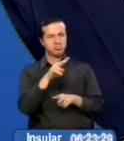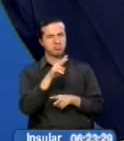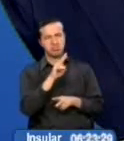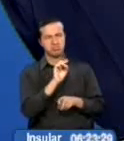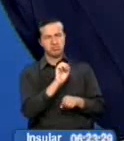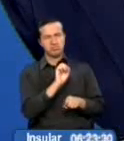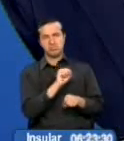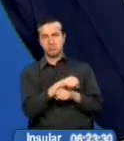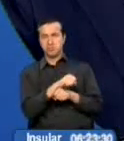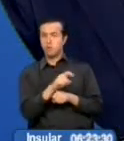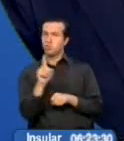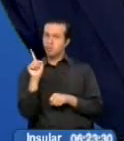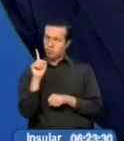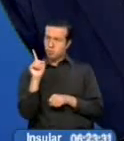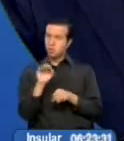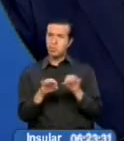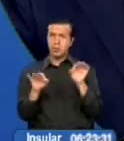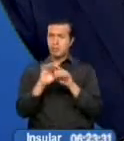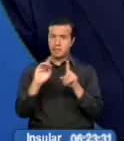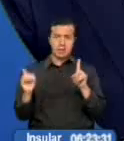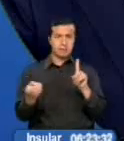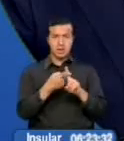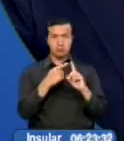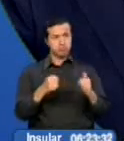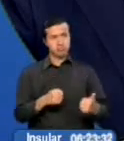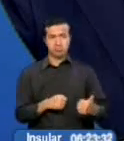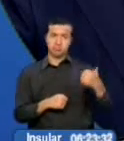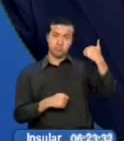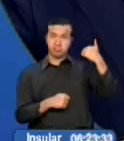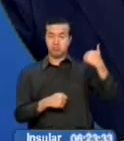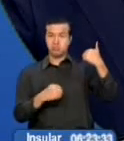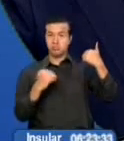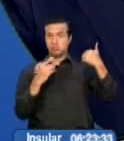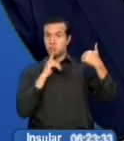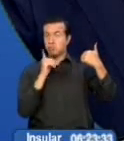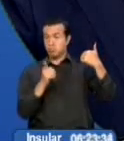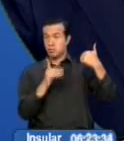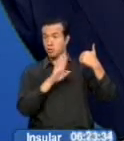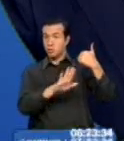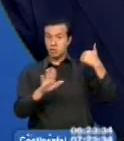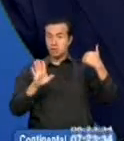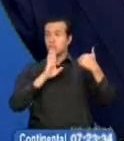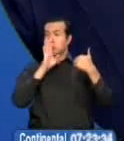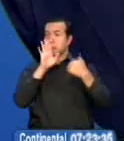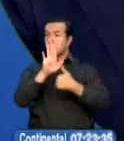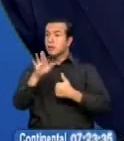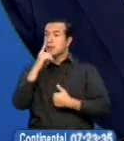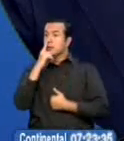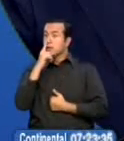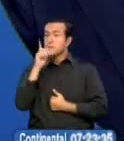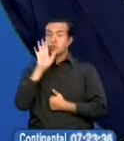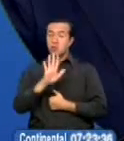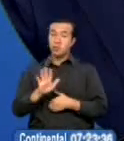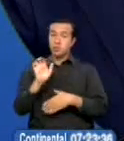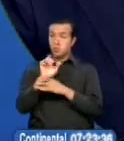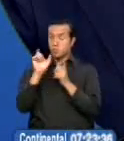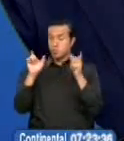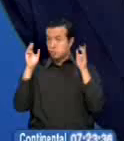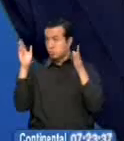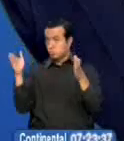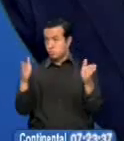ella cuando debería ser el primer poder del Estado y estar, por supuesto, a la vanguardia de los intereses del país, de los